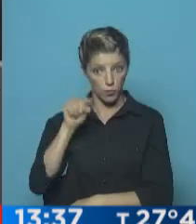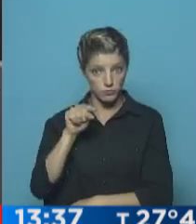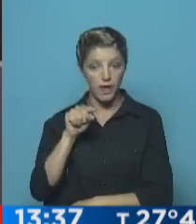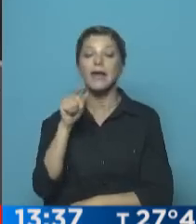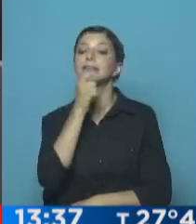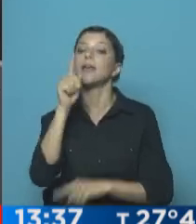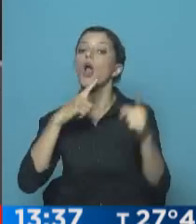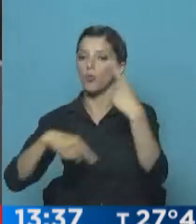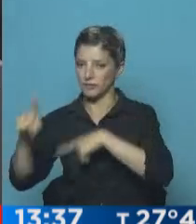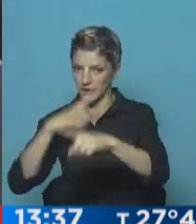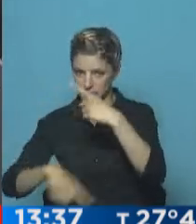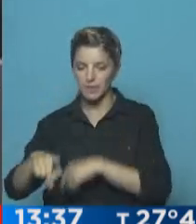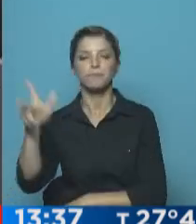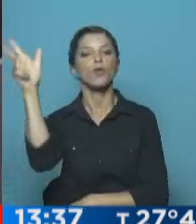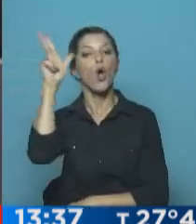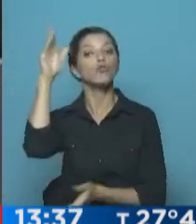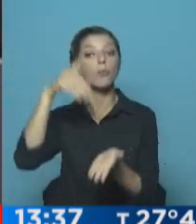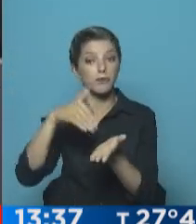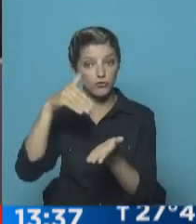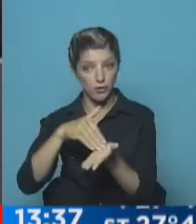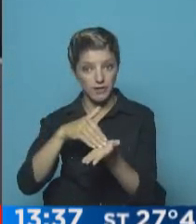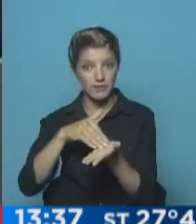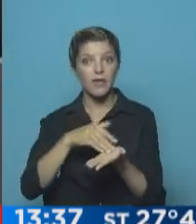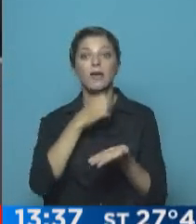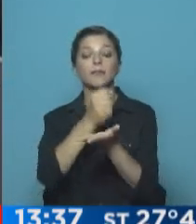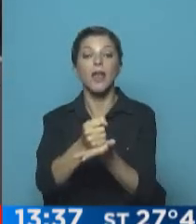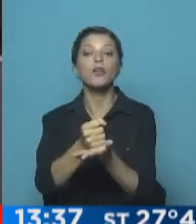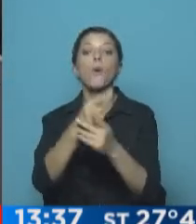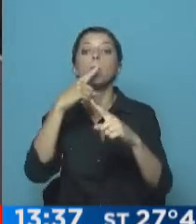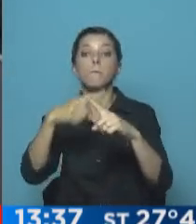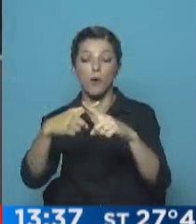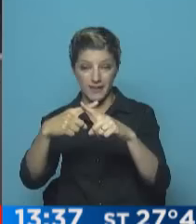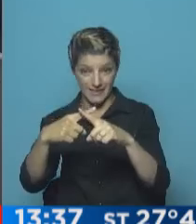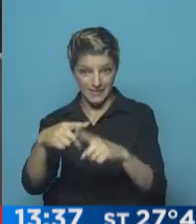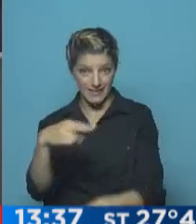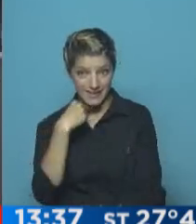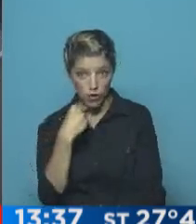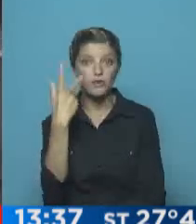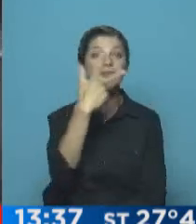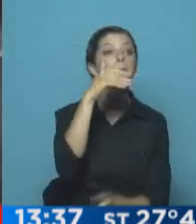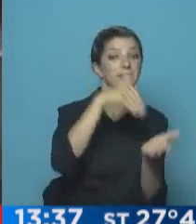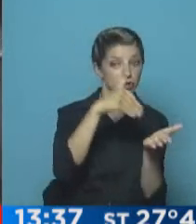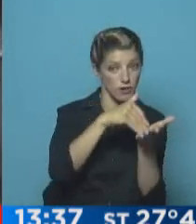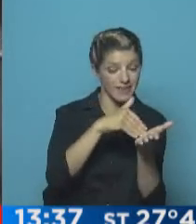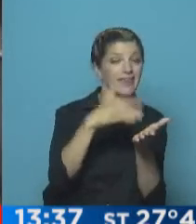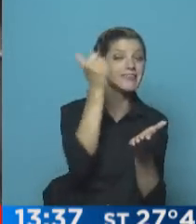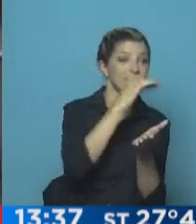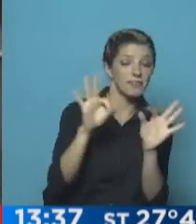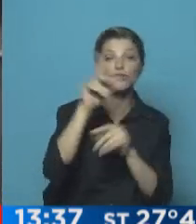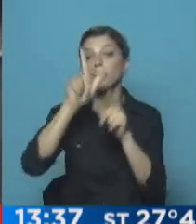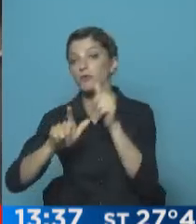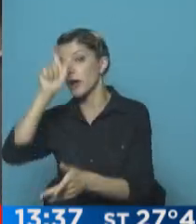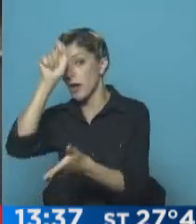algún trámite 8 millones de salarios por hijo lo que liquidan es mensualmente 3,600 corres entes a trabajadores no